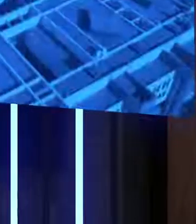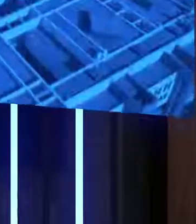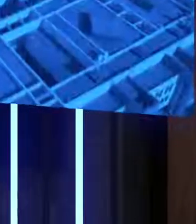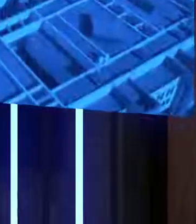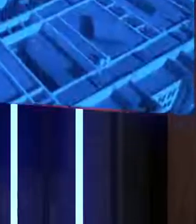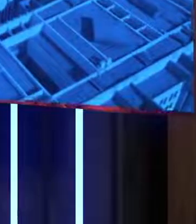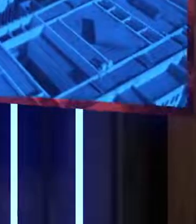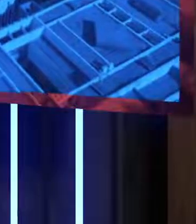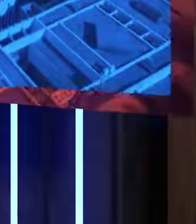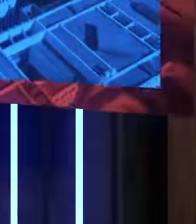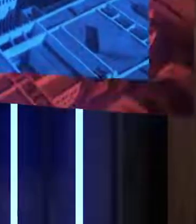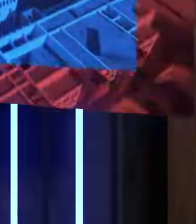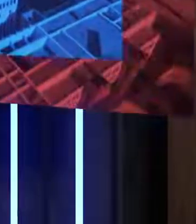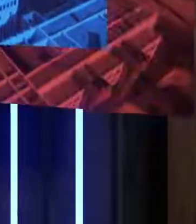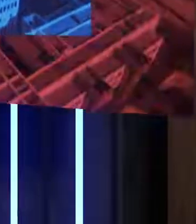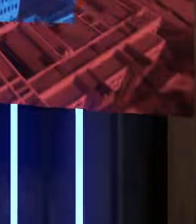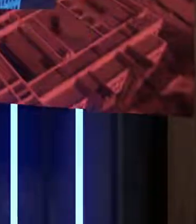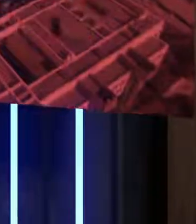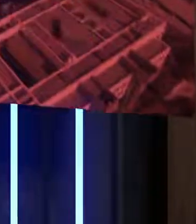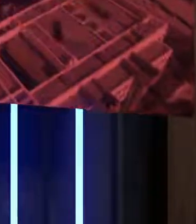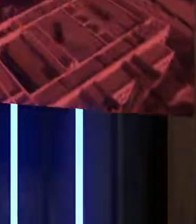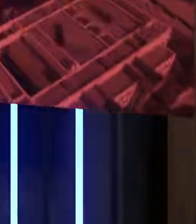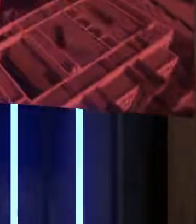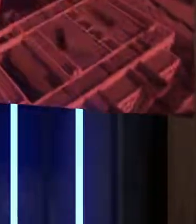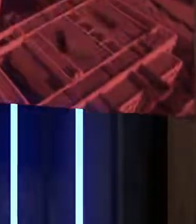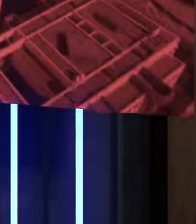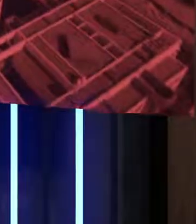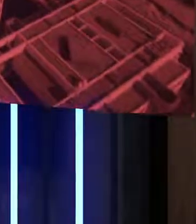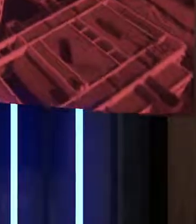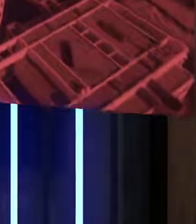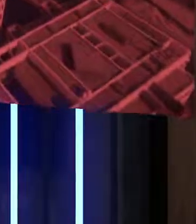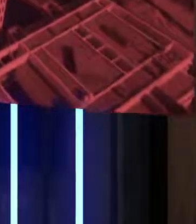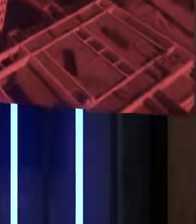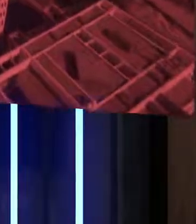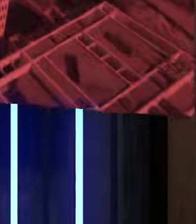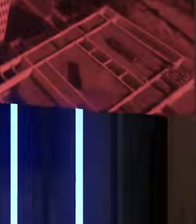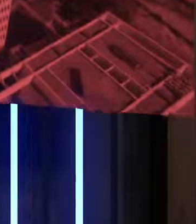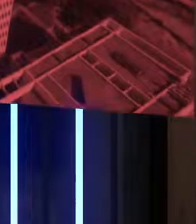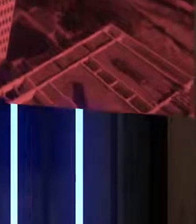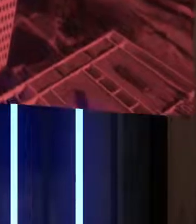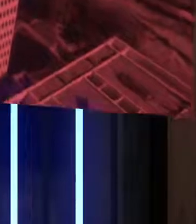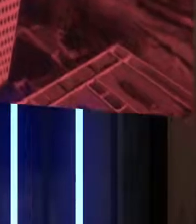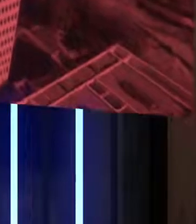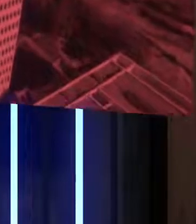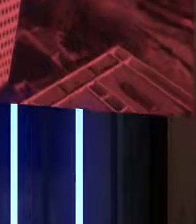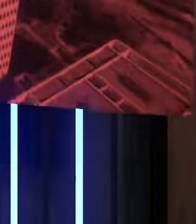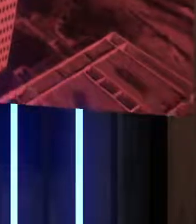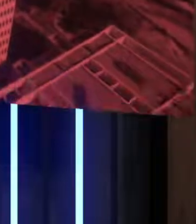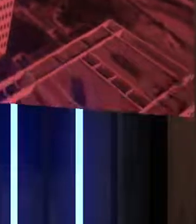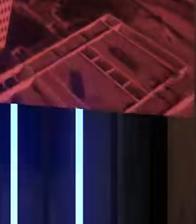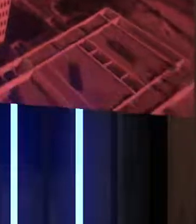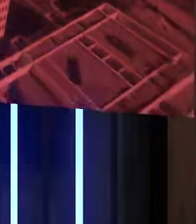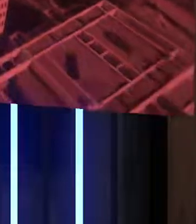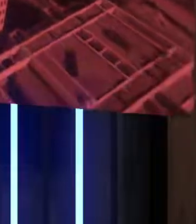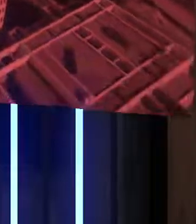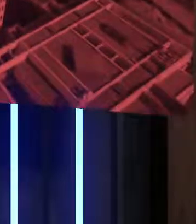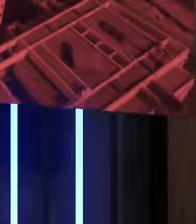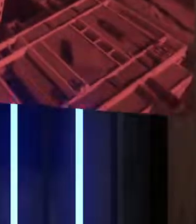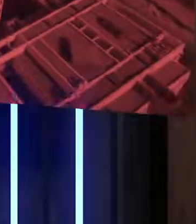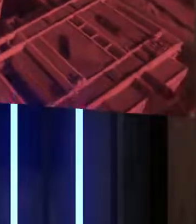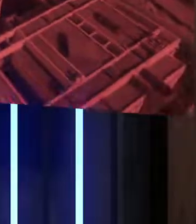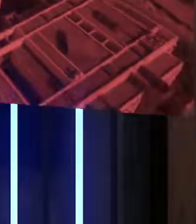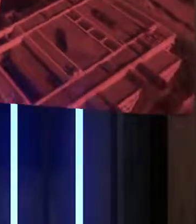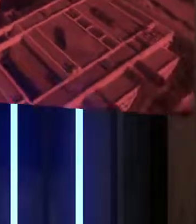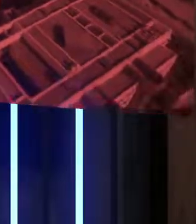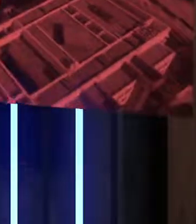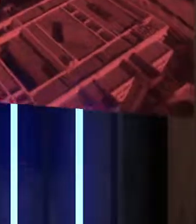el 11 de marzo de 1990, consignadas en los informes de las Comisiones de Verdad y Reconciliación, de Reparación y